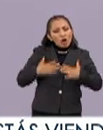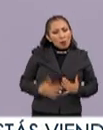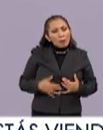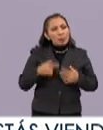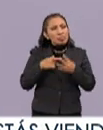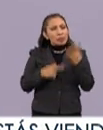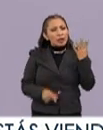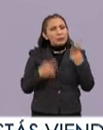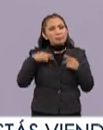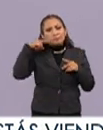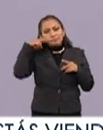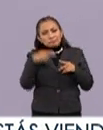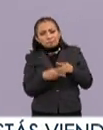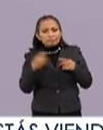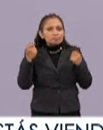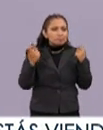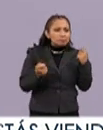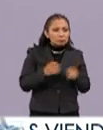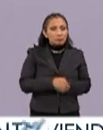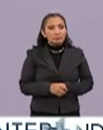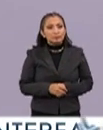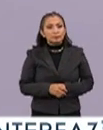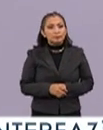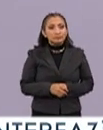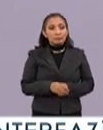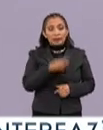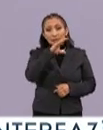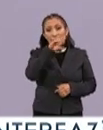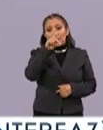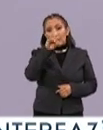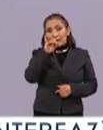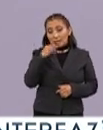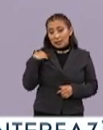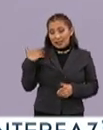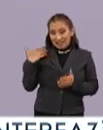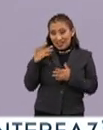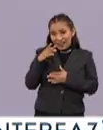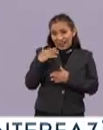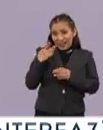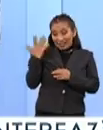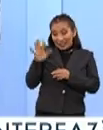indumentaria. Cosmovisión, visión, claro, religiones. En fin. Y CDI